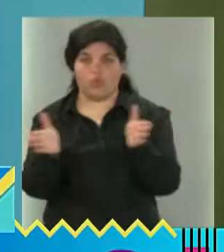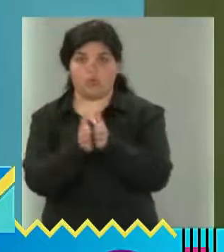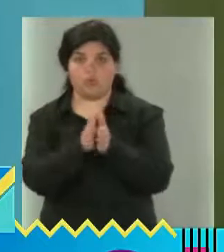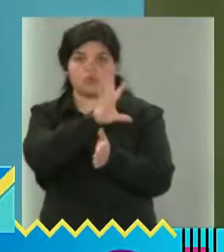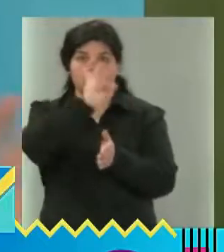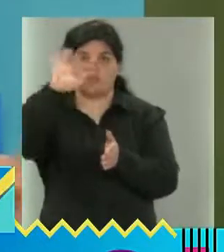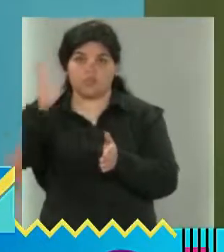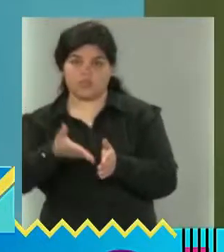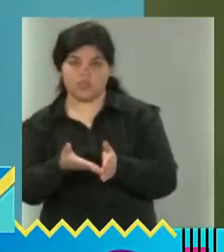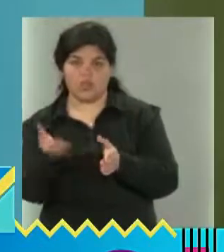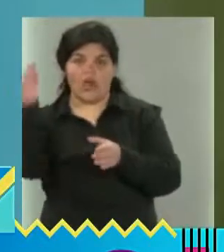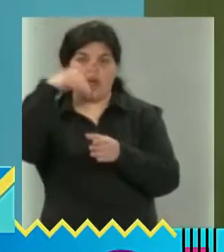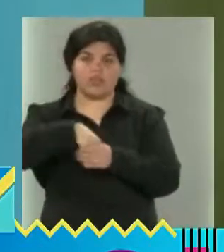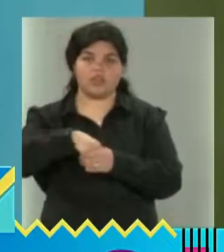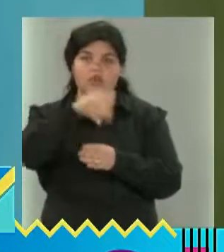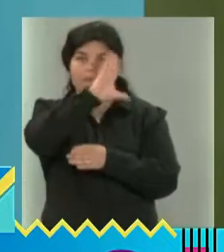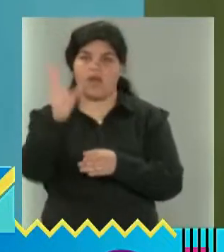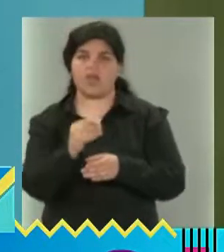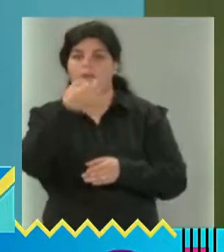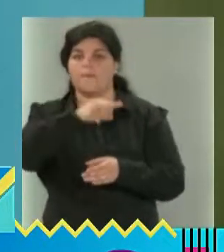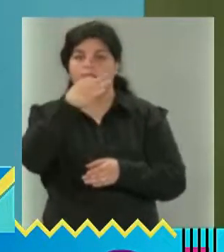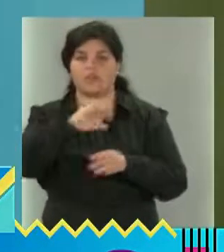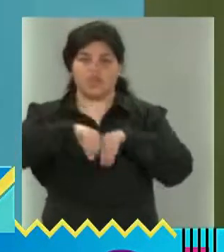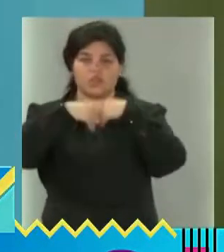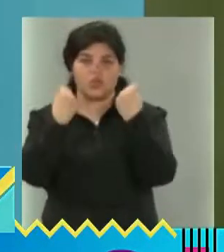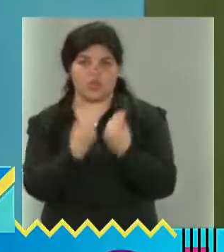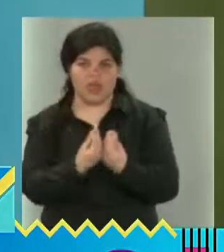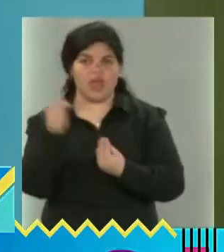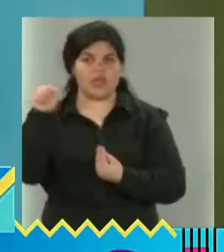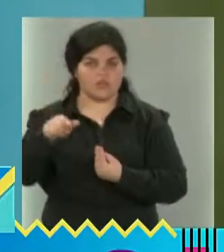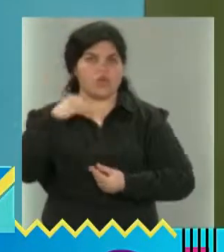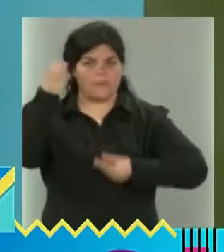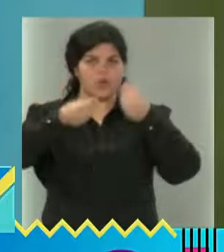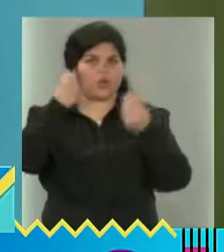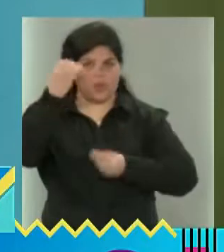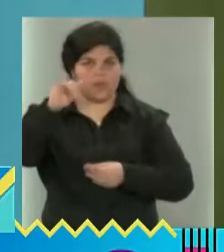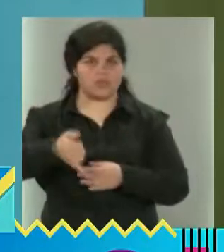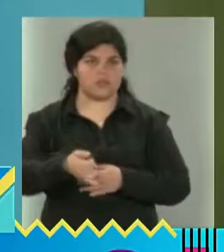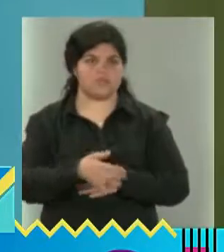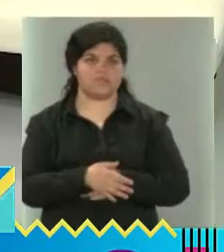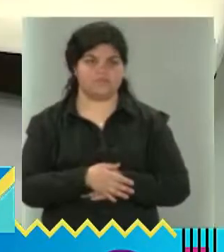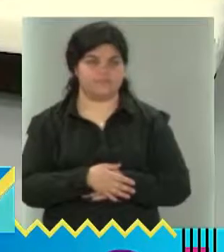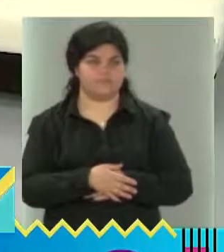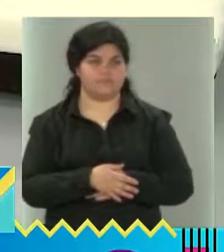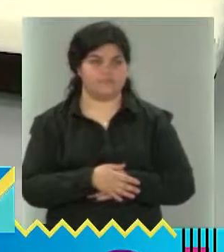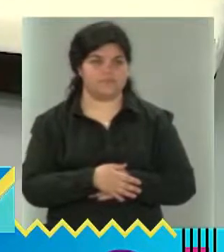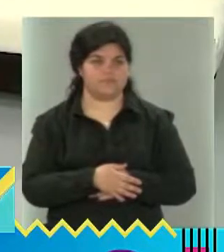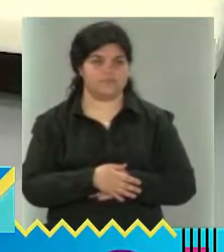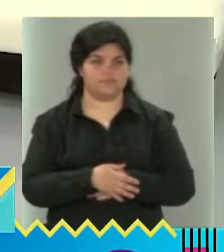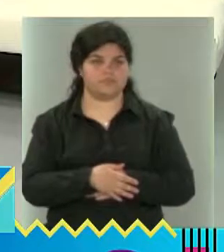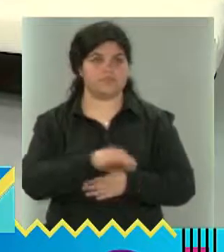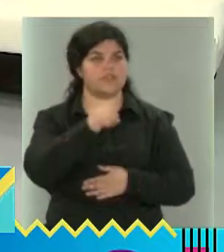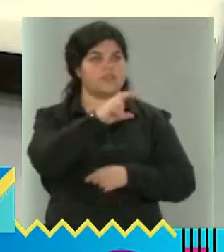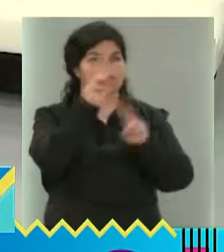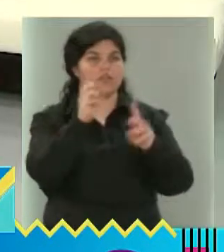interno, así como para ir viendo también eso que nos está diciendo Rubén, que preocupa mucho esa caída, ¿no? Bueno, y en cuanto a lo que tiene que ver con